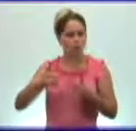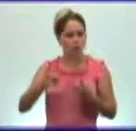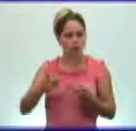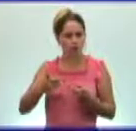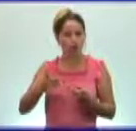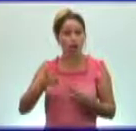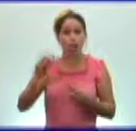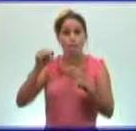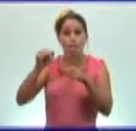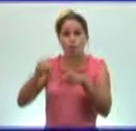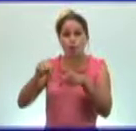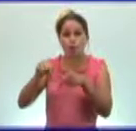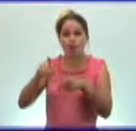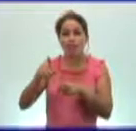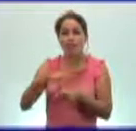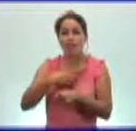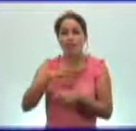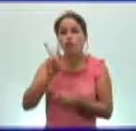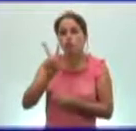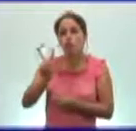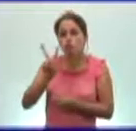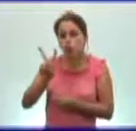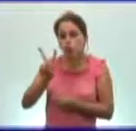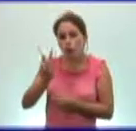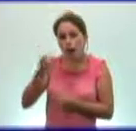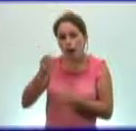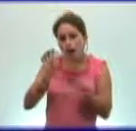está constituida por 2 átomos de oxígeno.